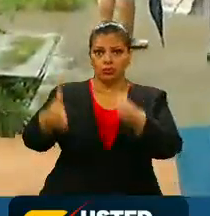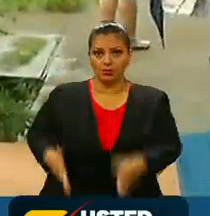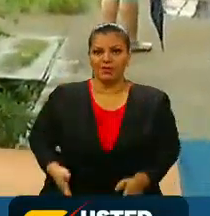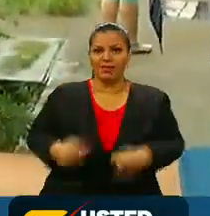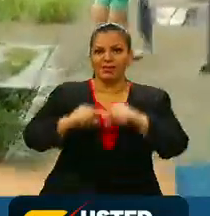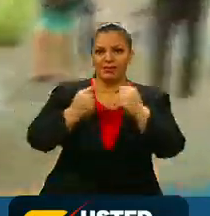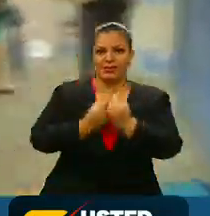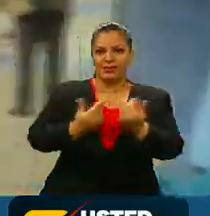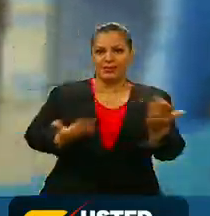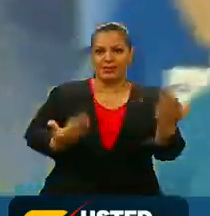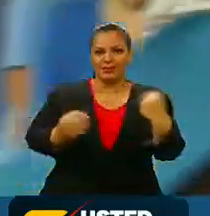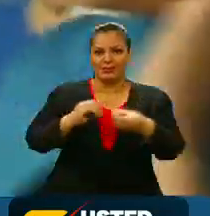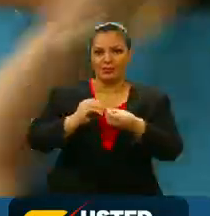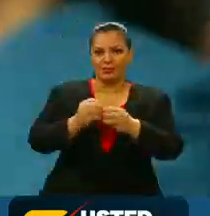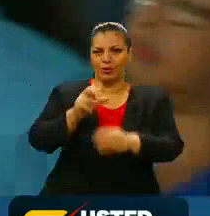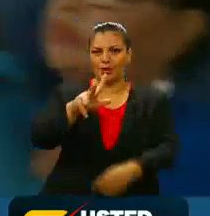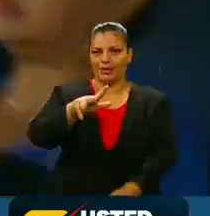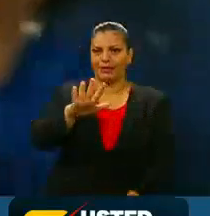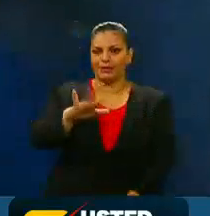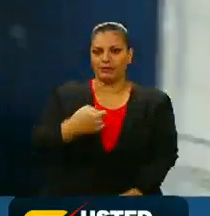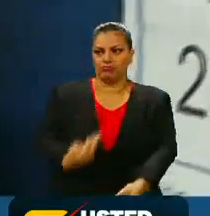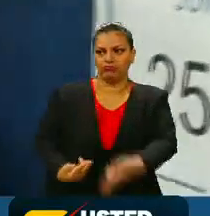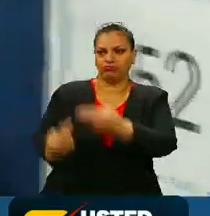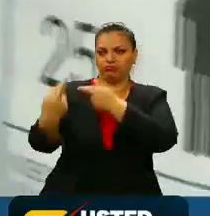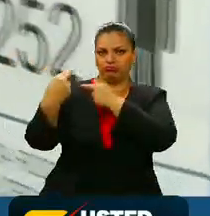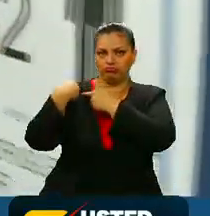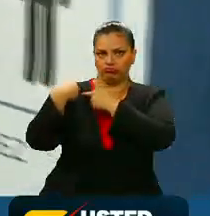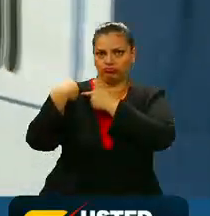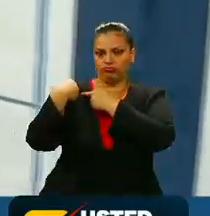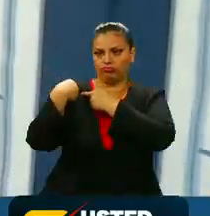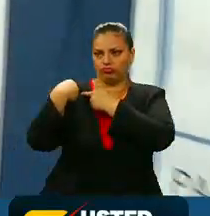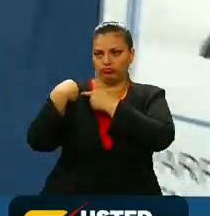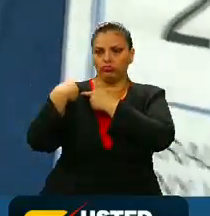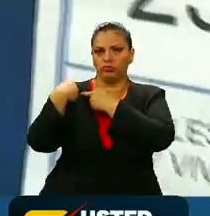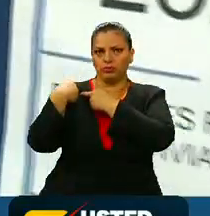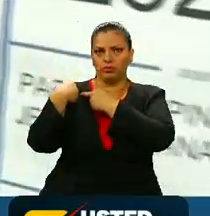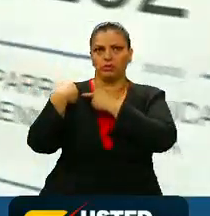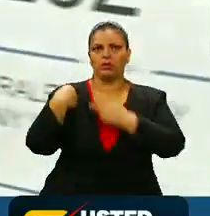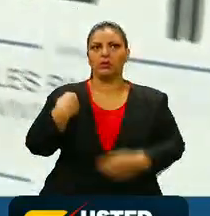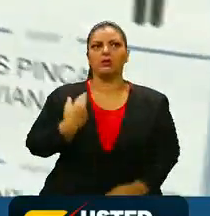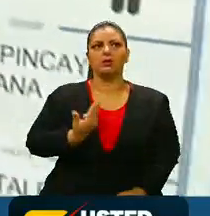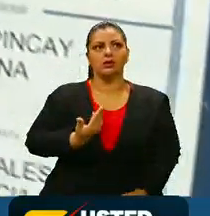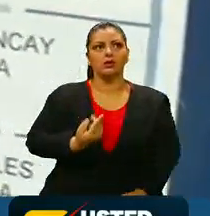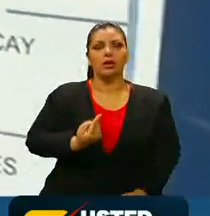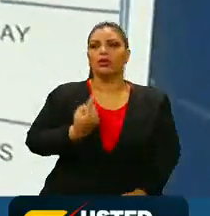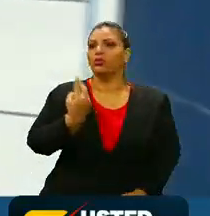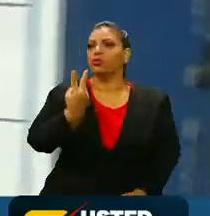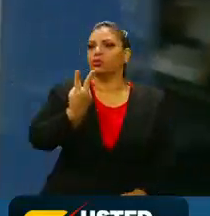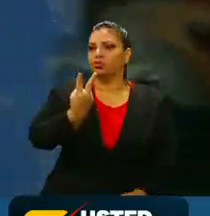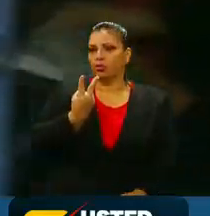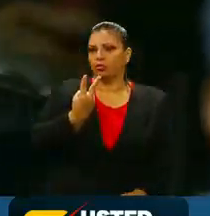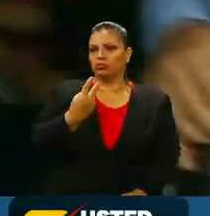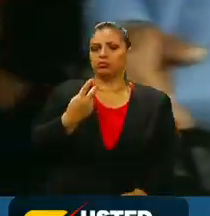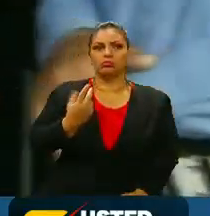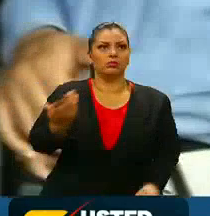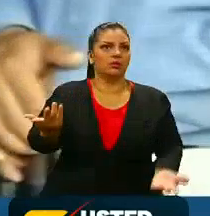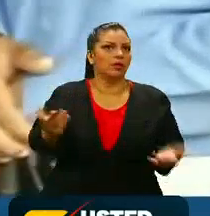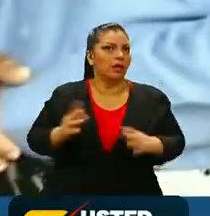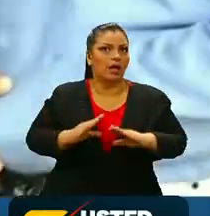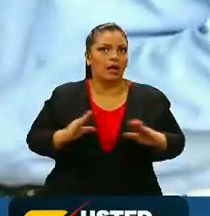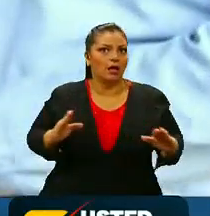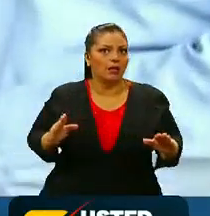35. Entonces, se supone que son 2 delegados políticos que tiene que ver. La compañera está además. Entonces, ya firmó acta y